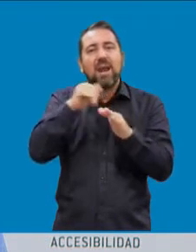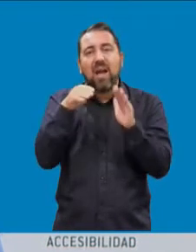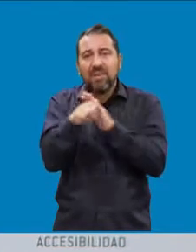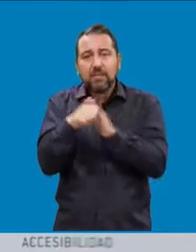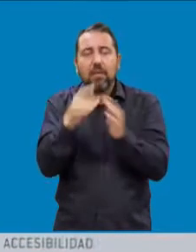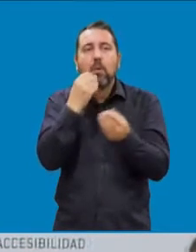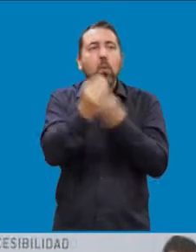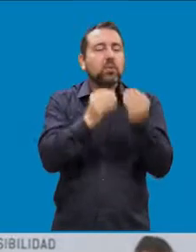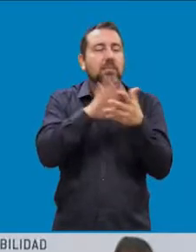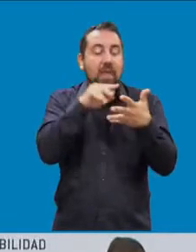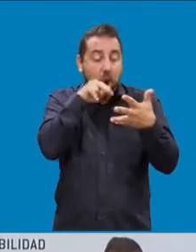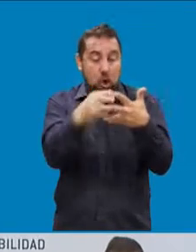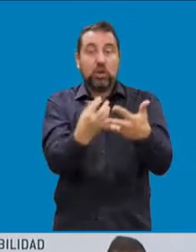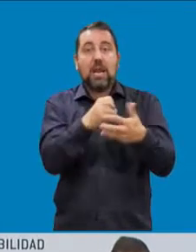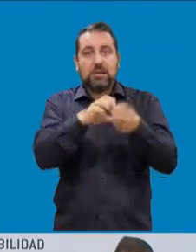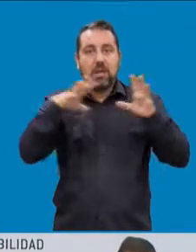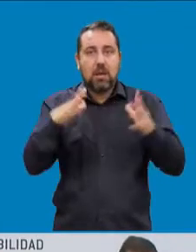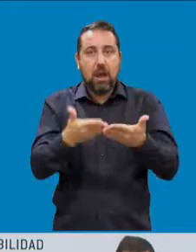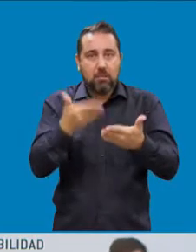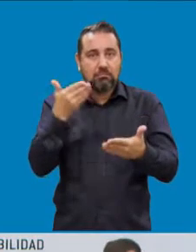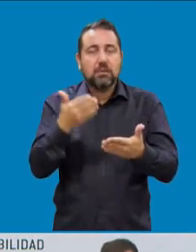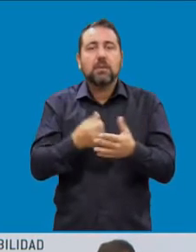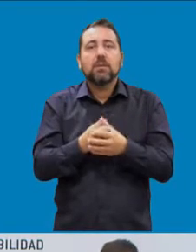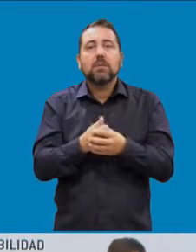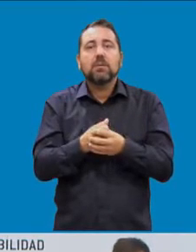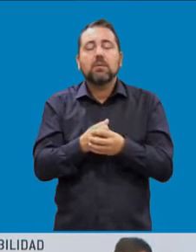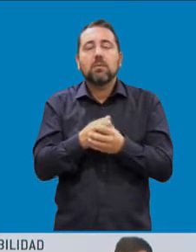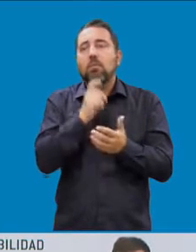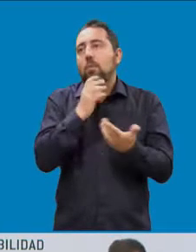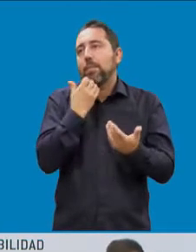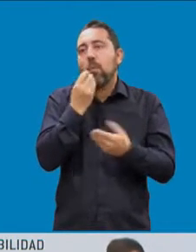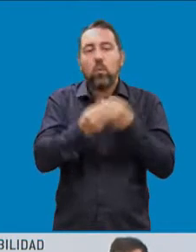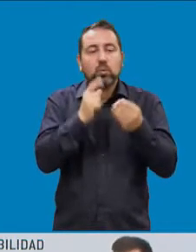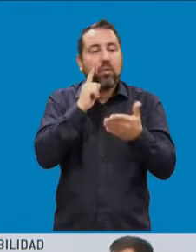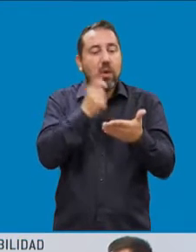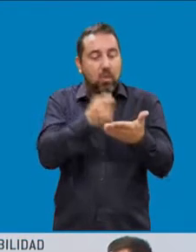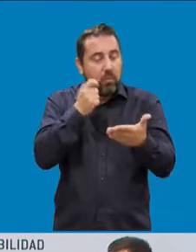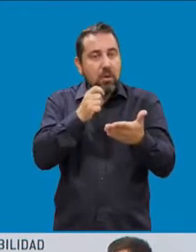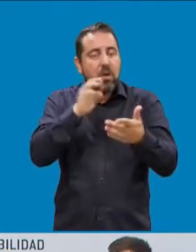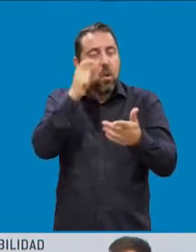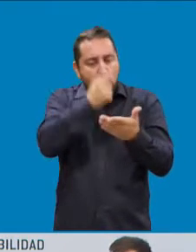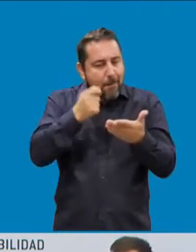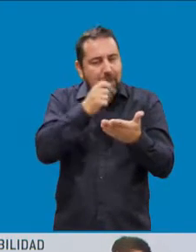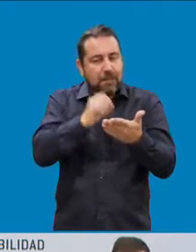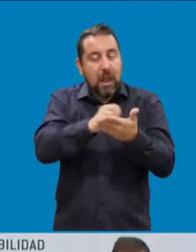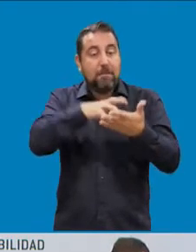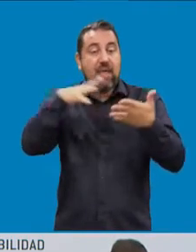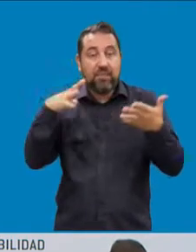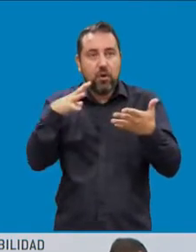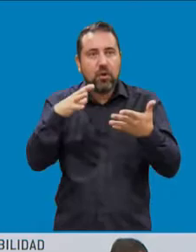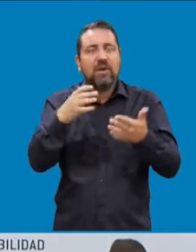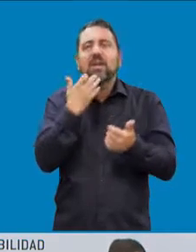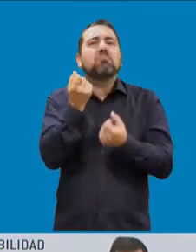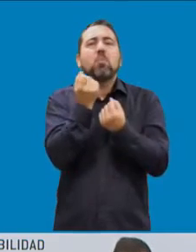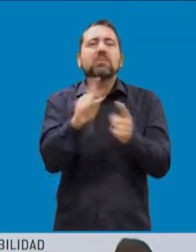herramientas de accesibilidad, como el uso de contraste alto, como uso de